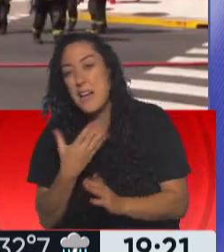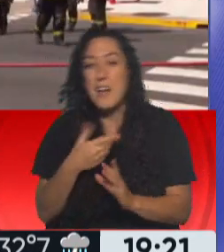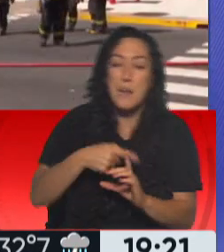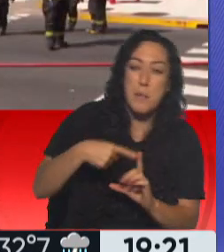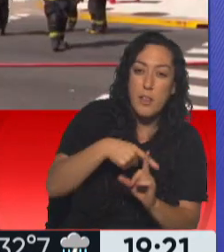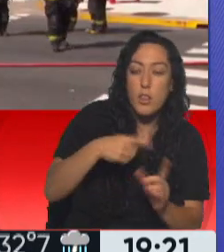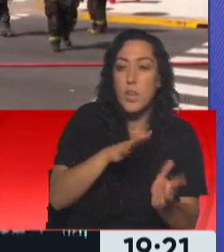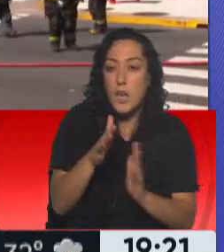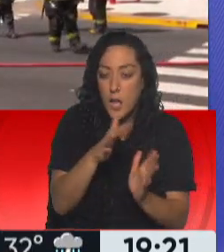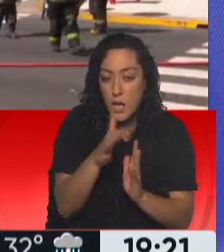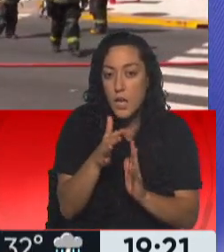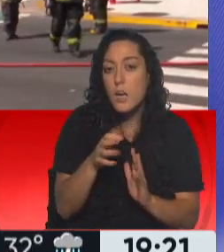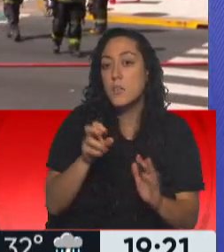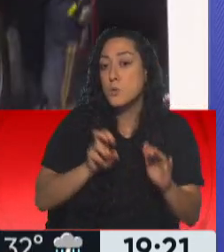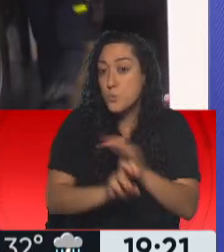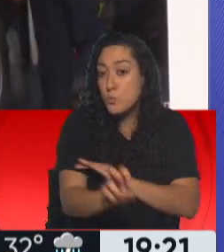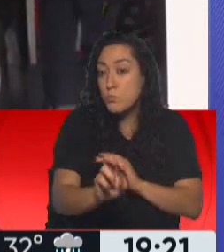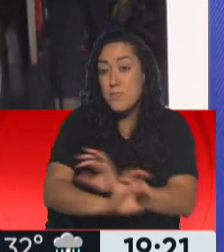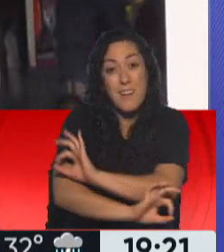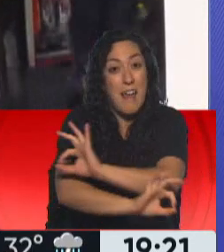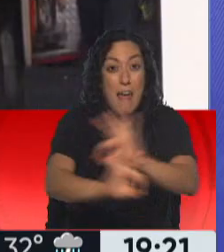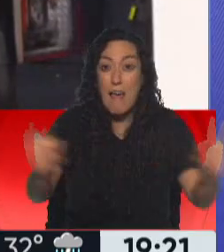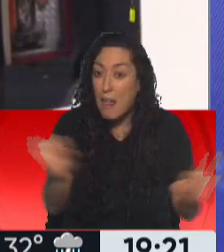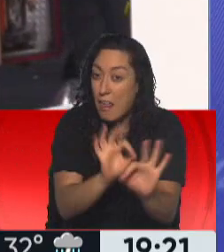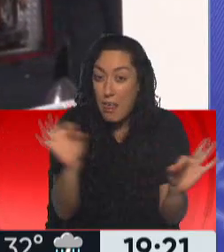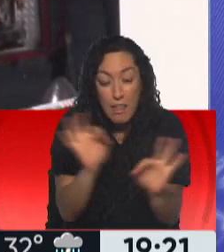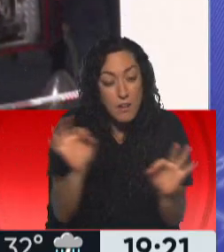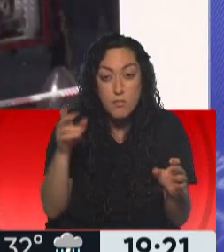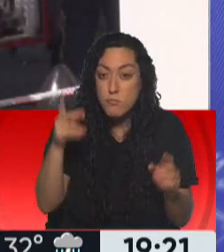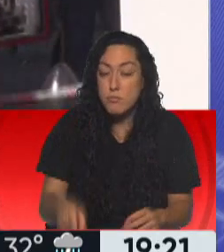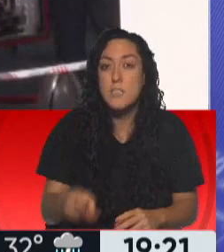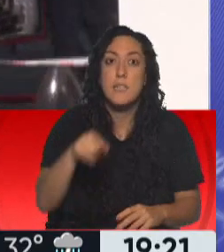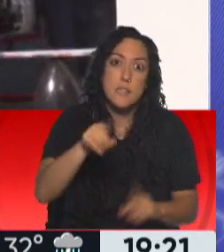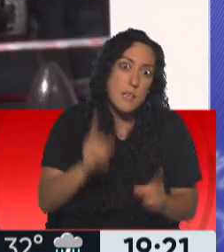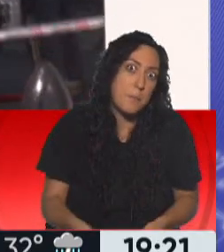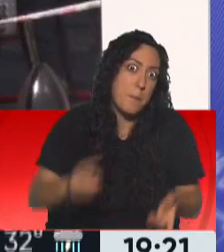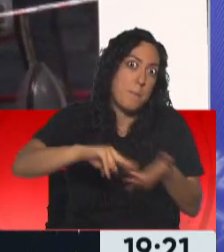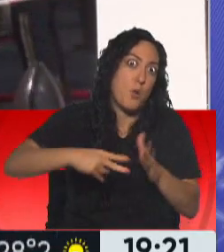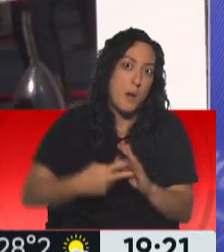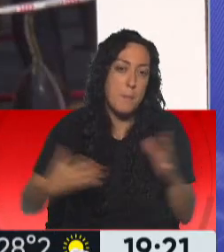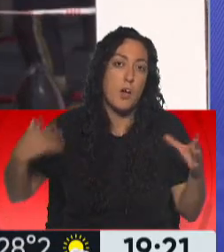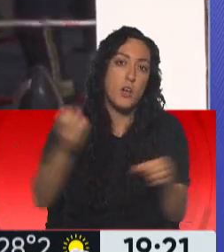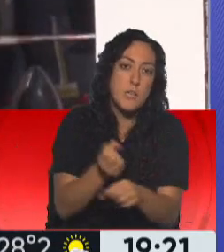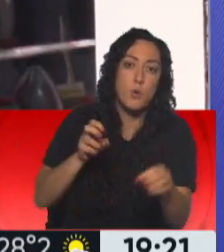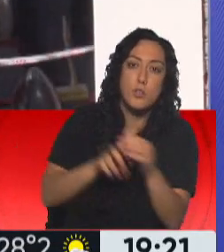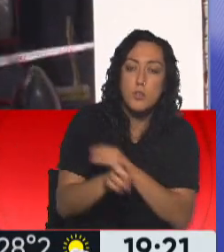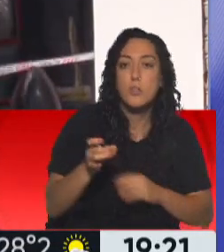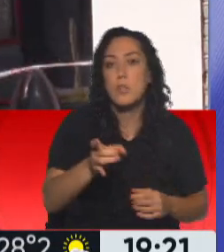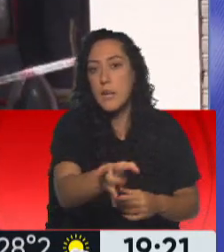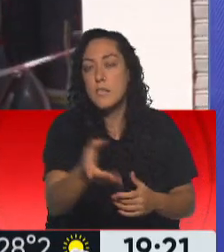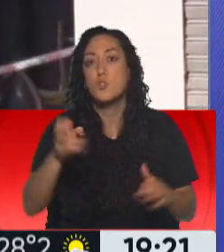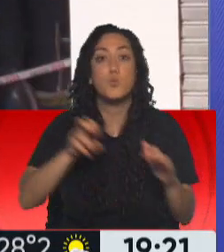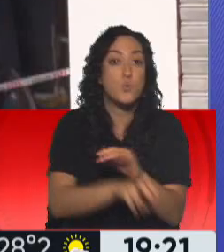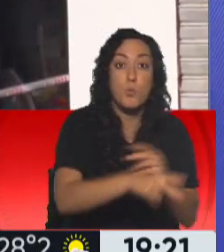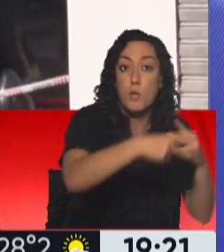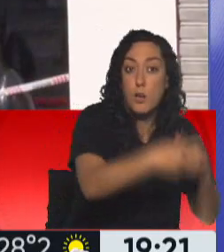mediodía prácticamente no circulaba ninguna línea de subte. Eso fue otra complicación, Sí, el claro. tema del transporte público, porque no circulaban las subtes, los Exacto.